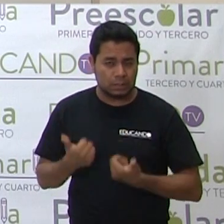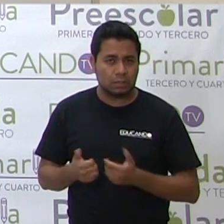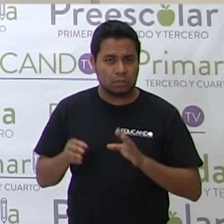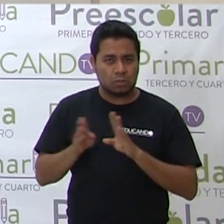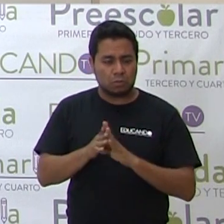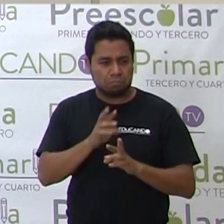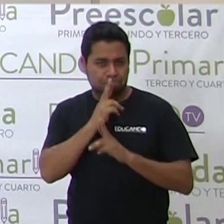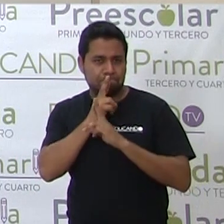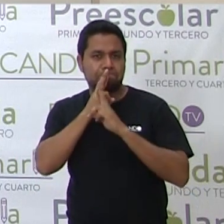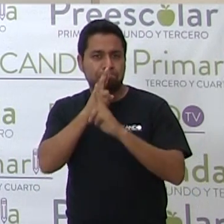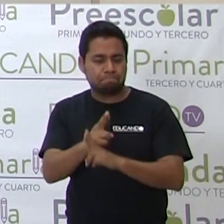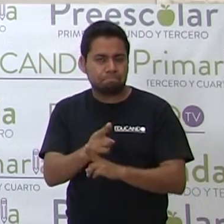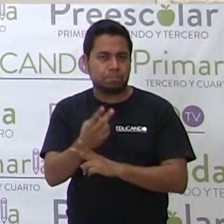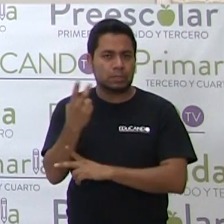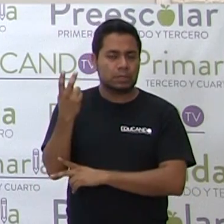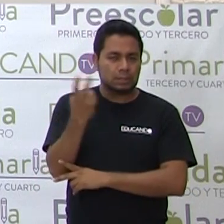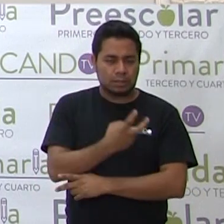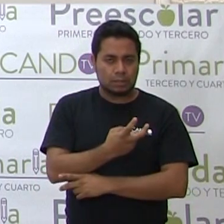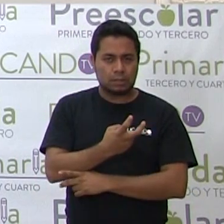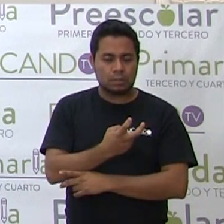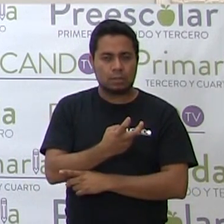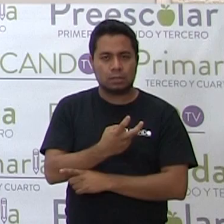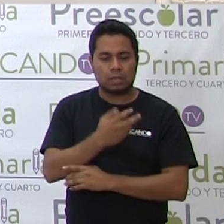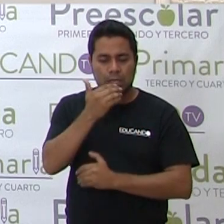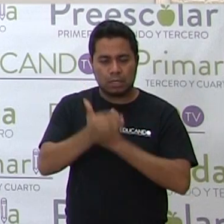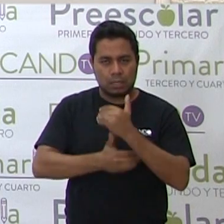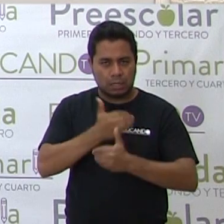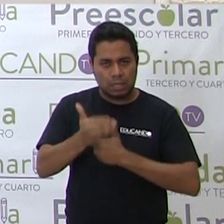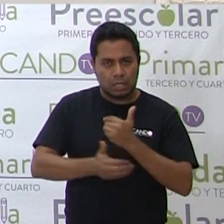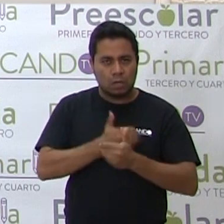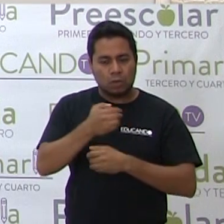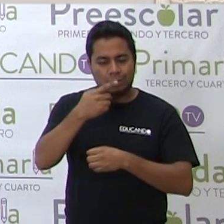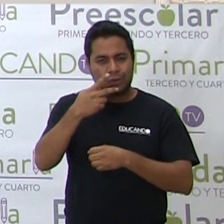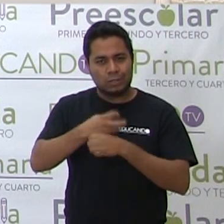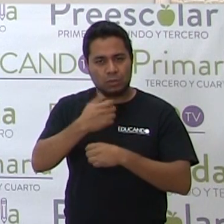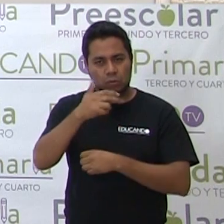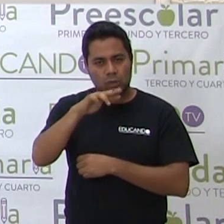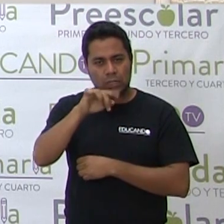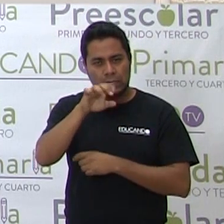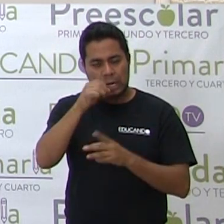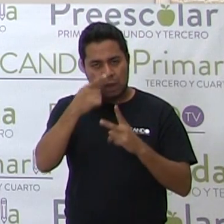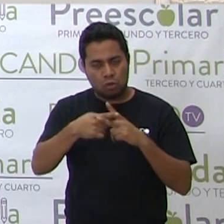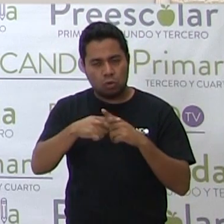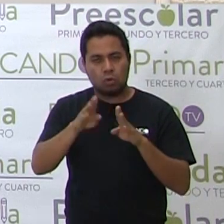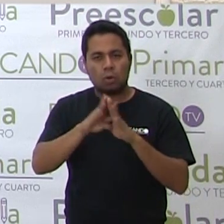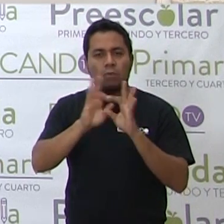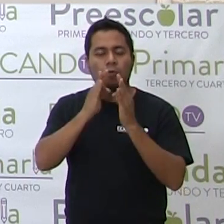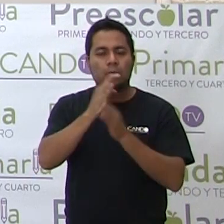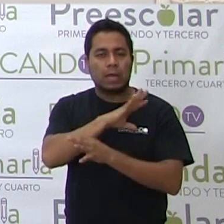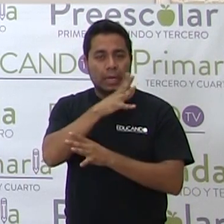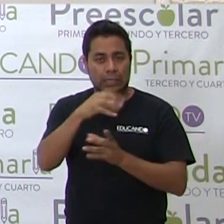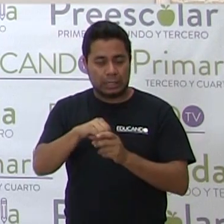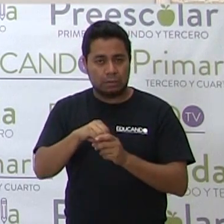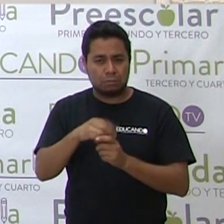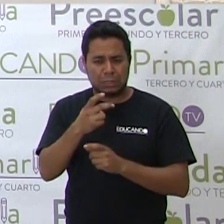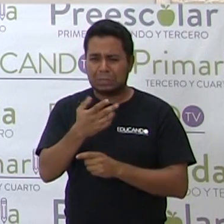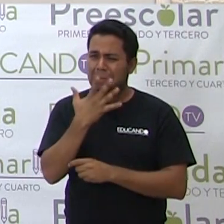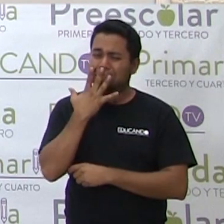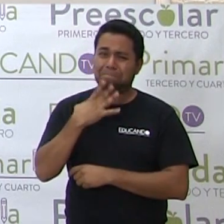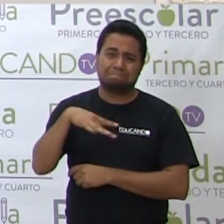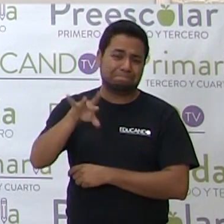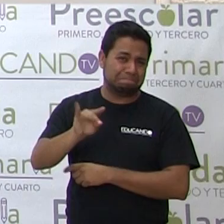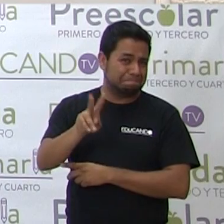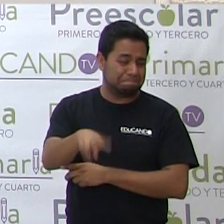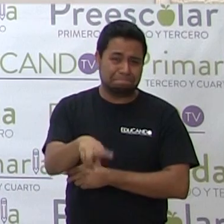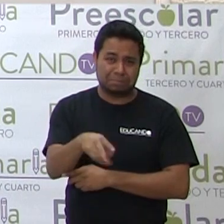Cómo resolvimos esta ecuación cuadrática o de segundo grado por la fórmula general es muy sencillo